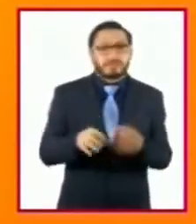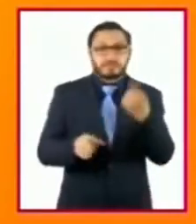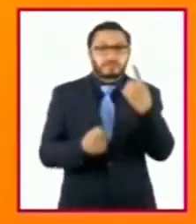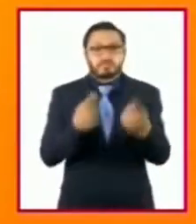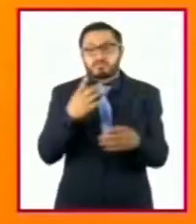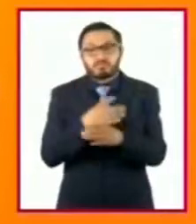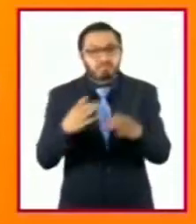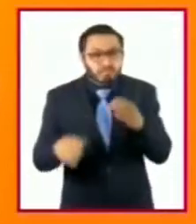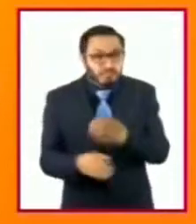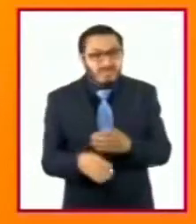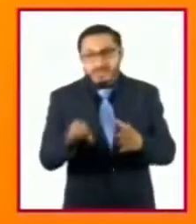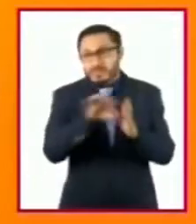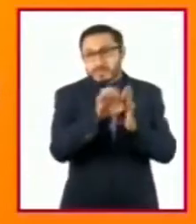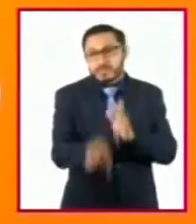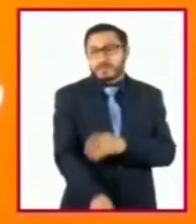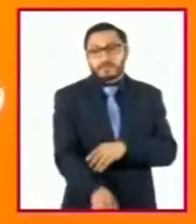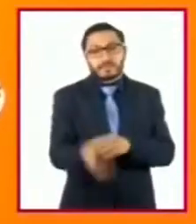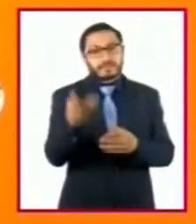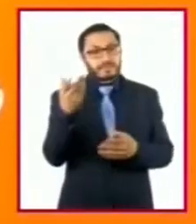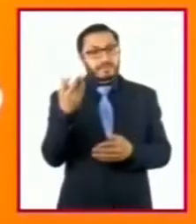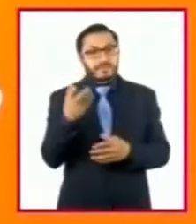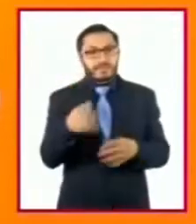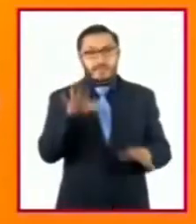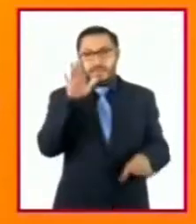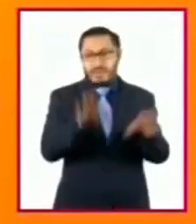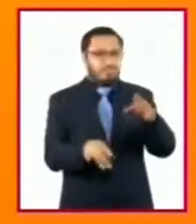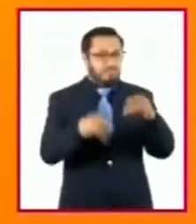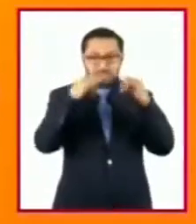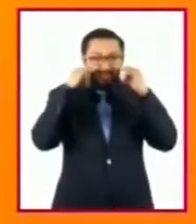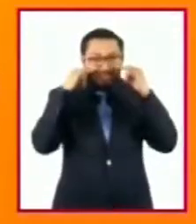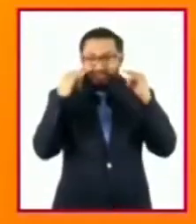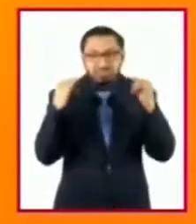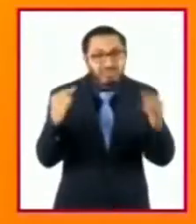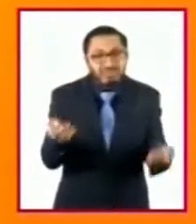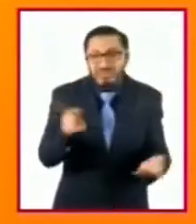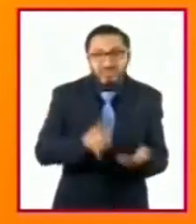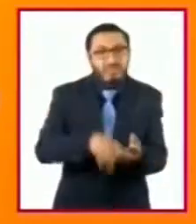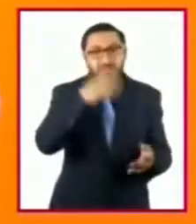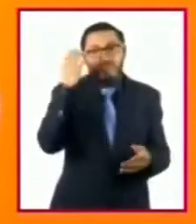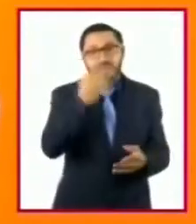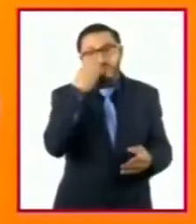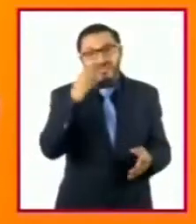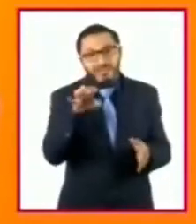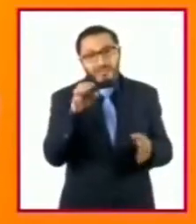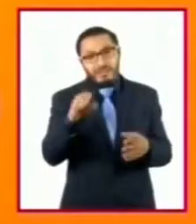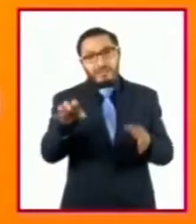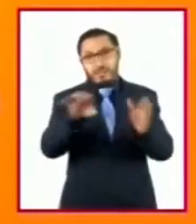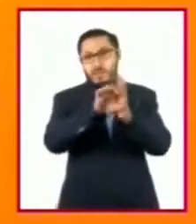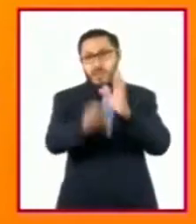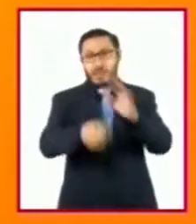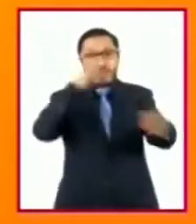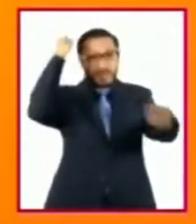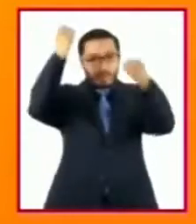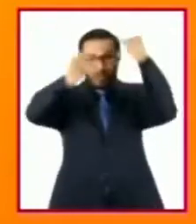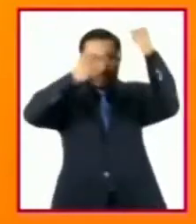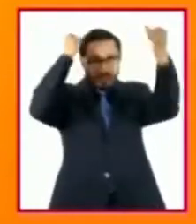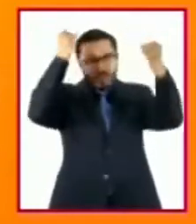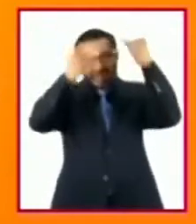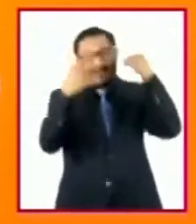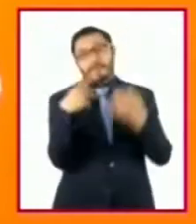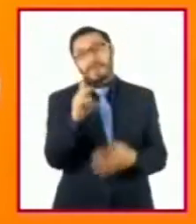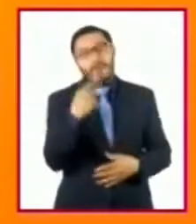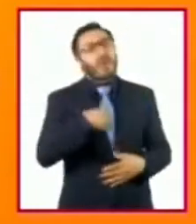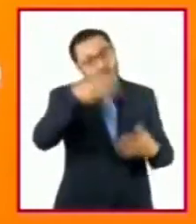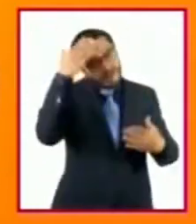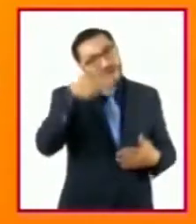también que no necesariamente vemos en la escuela, como el área creativa, que a lo mejor no está tan explorada en la escuela, pero que yo sé y